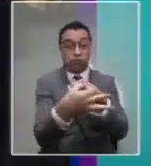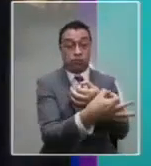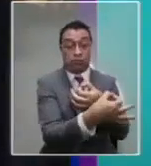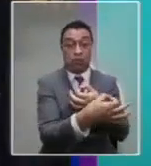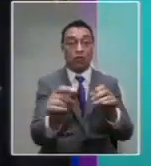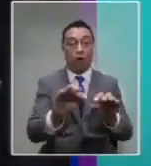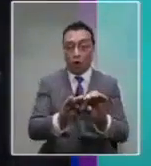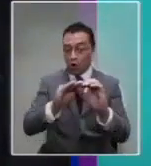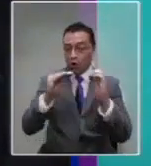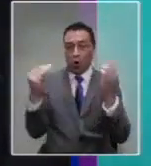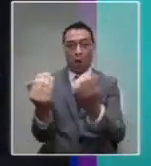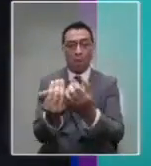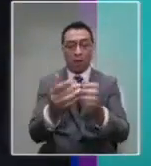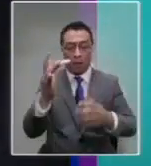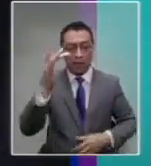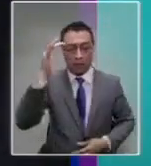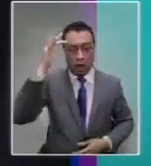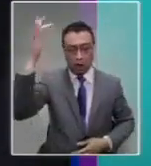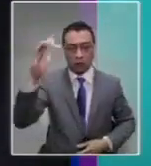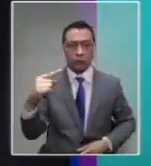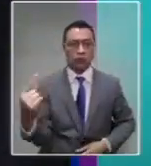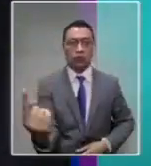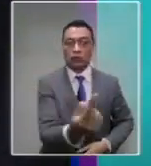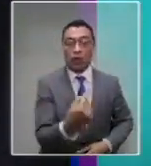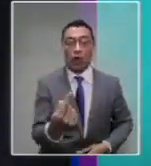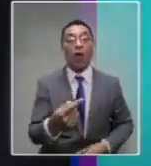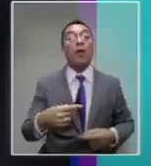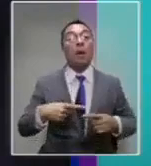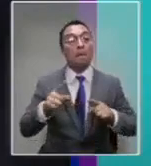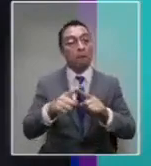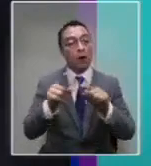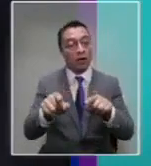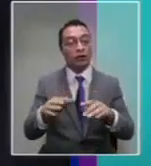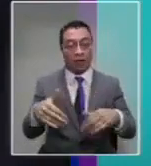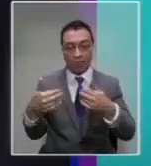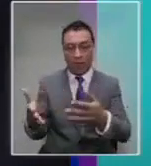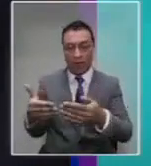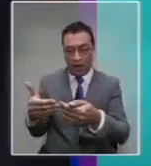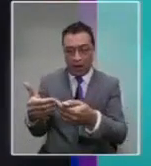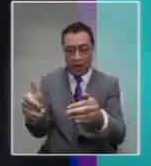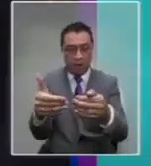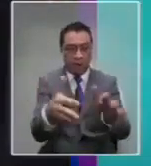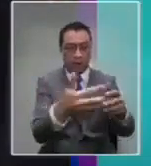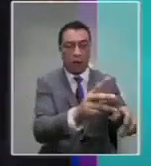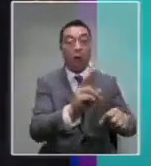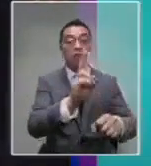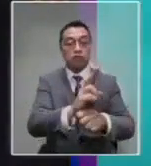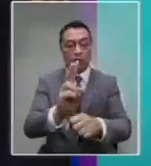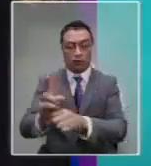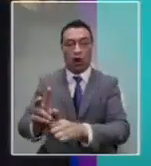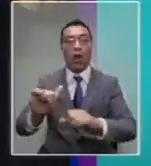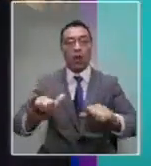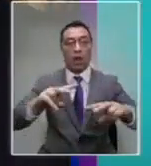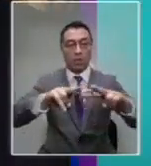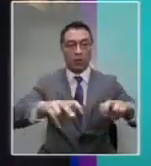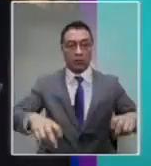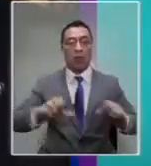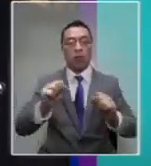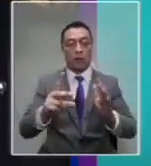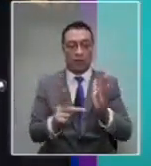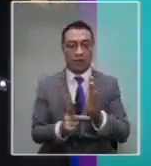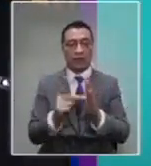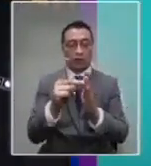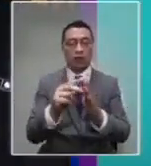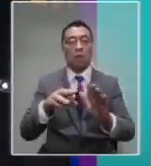tenemos prácticamente el espectro completo del conocimiento. En ese sentido, nosotros le hemos dado libertad a nuestros académicos, a nuestros investigadores,